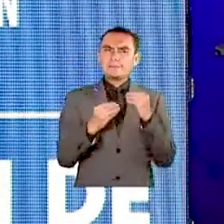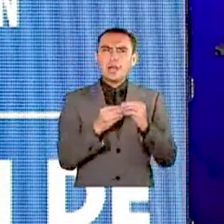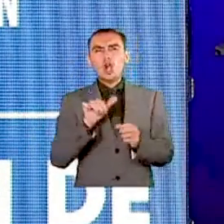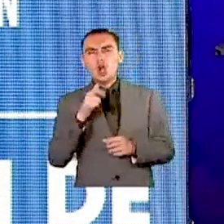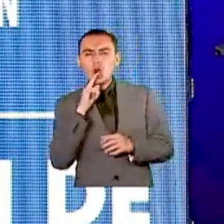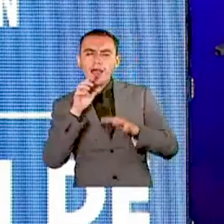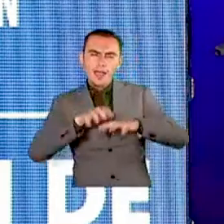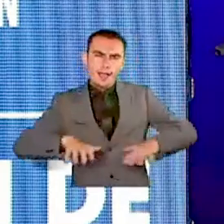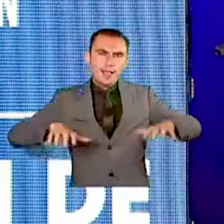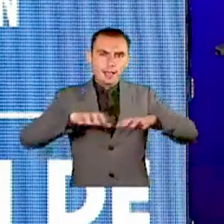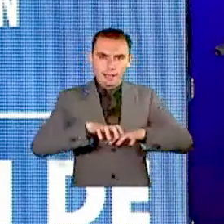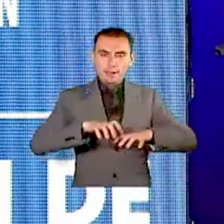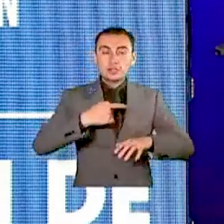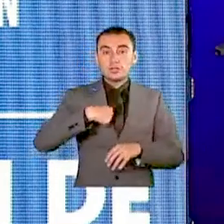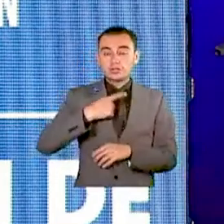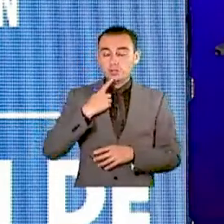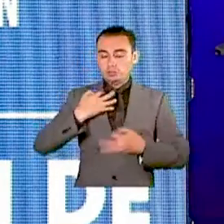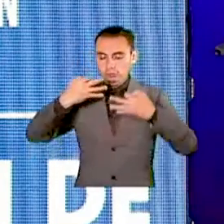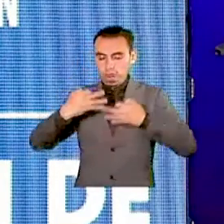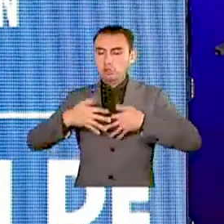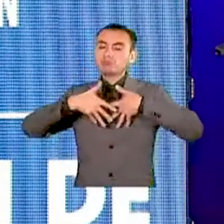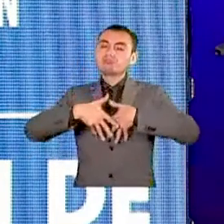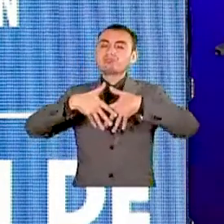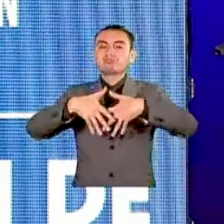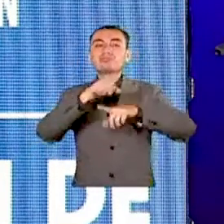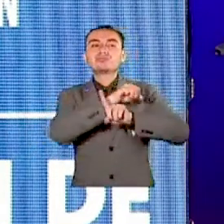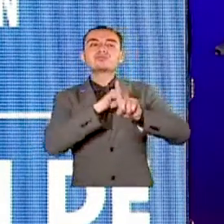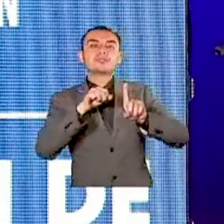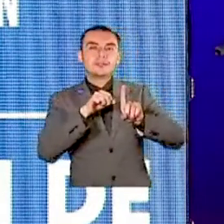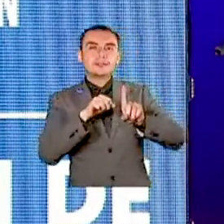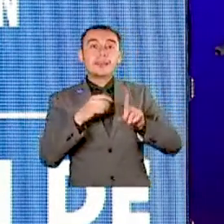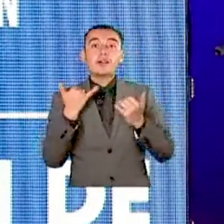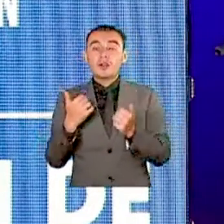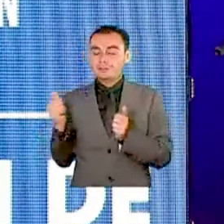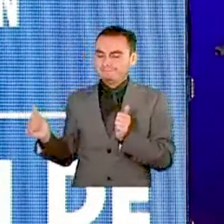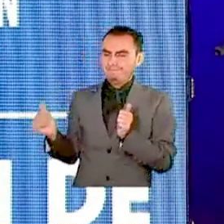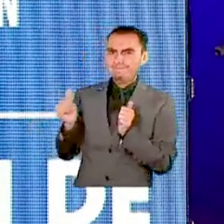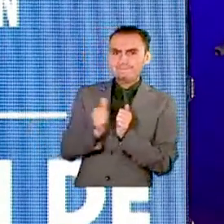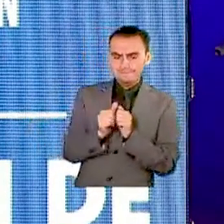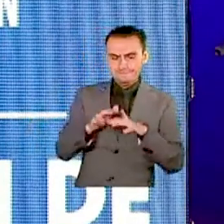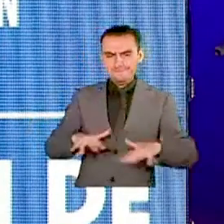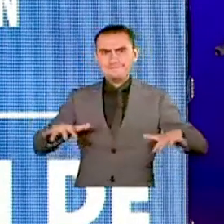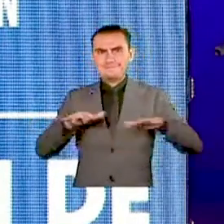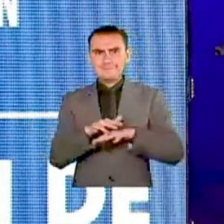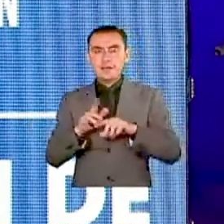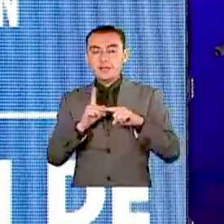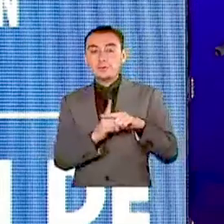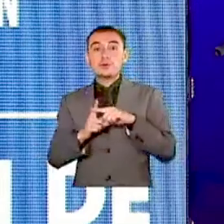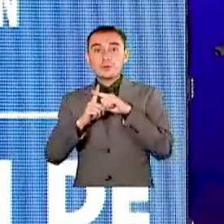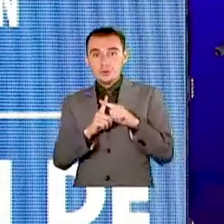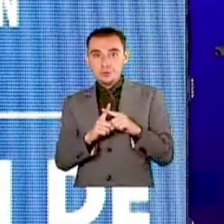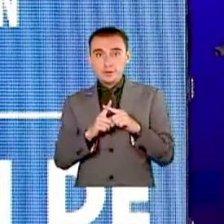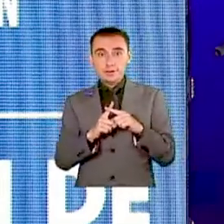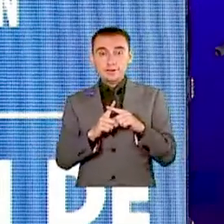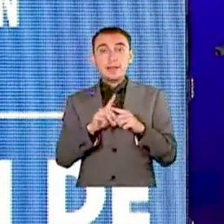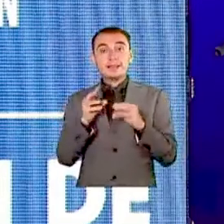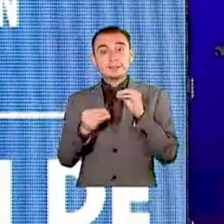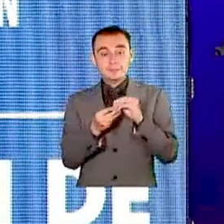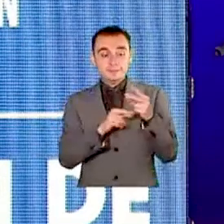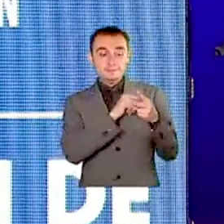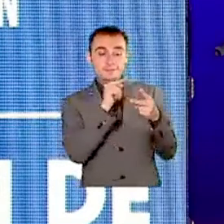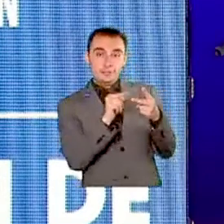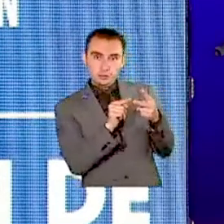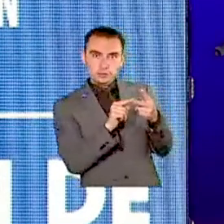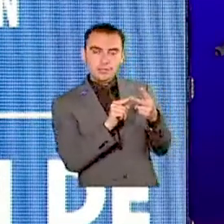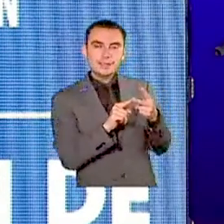otras acciones con la garantía del derecho a la protesta social, nos acompaña en este espacio la Procuradora General, el